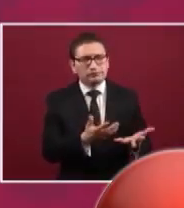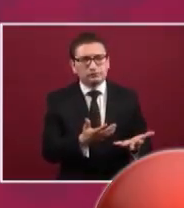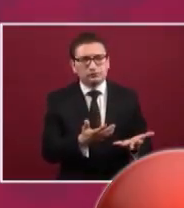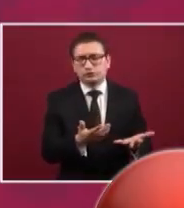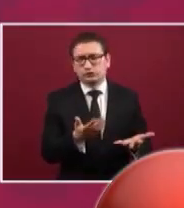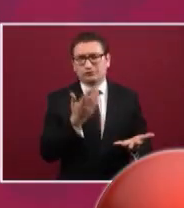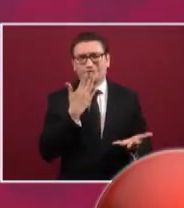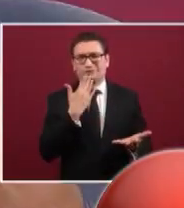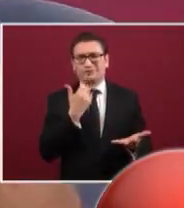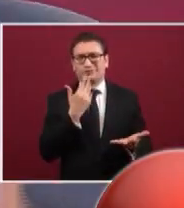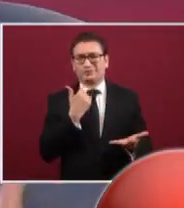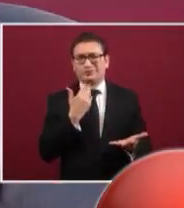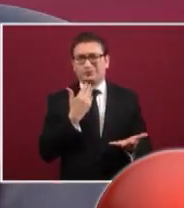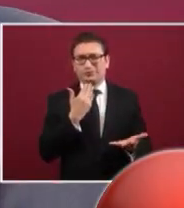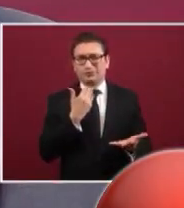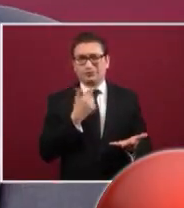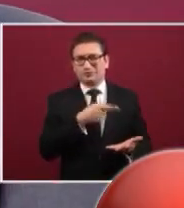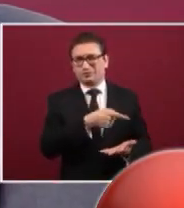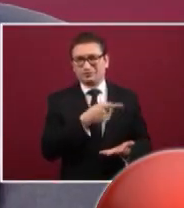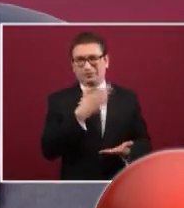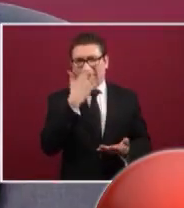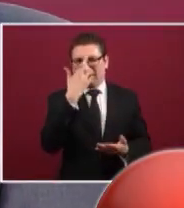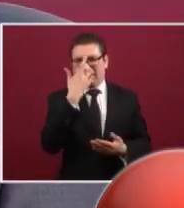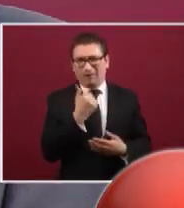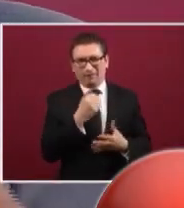no tienen argumentos,